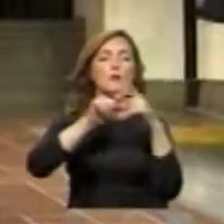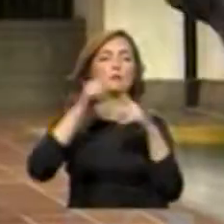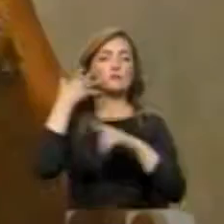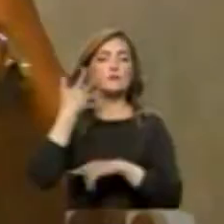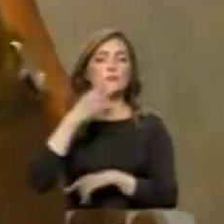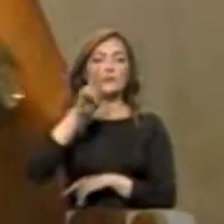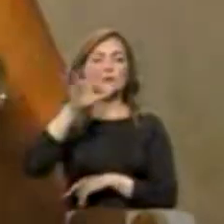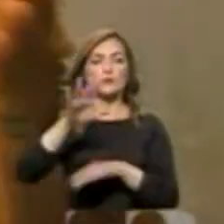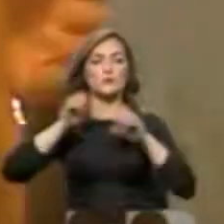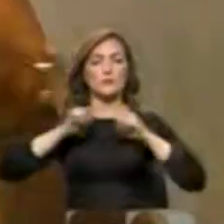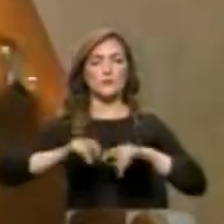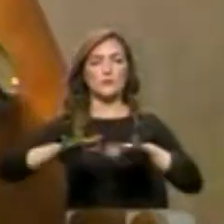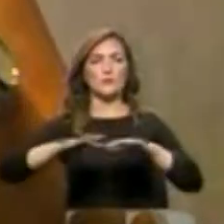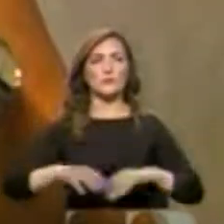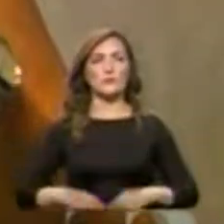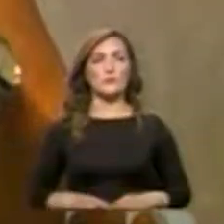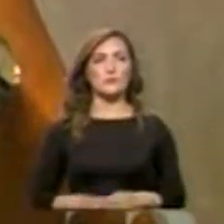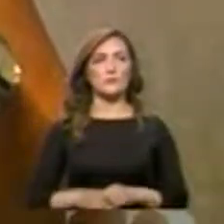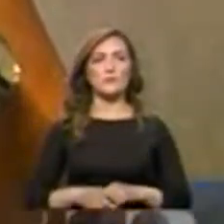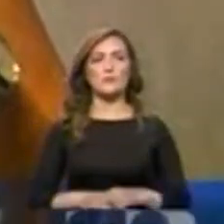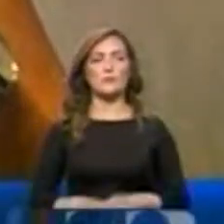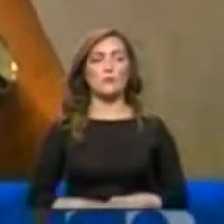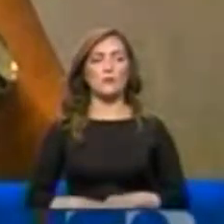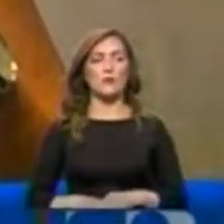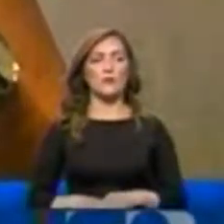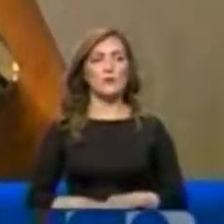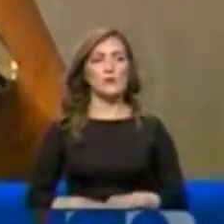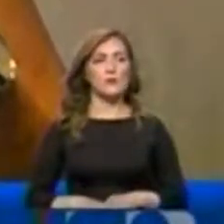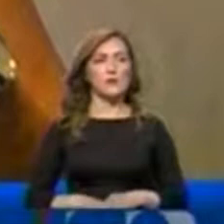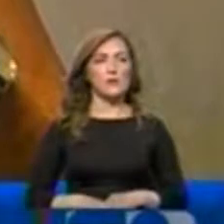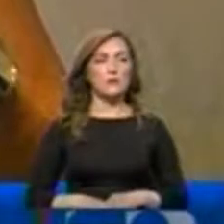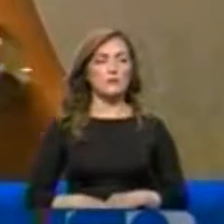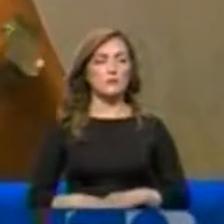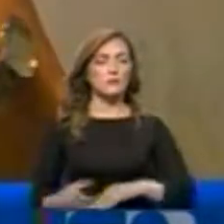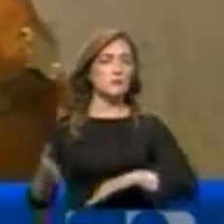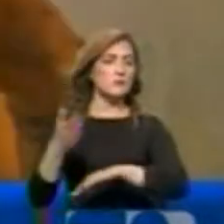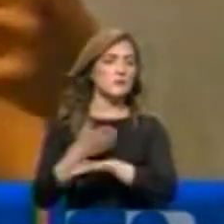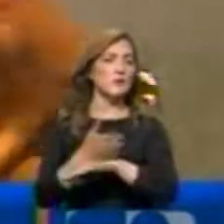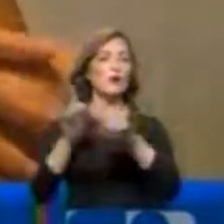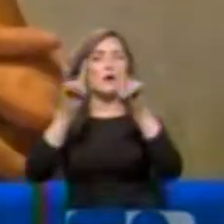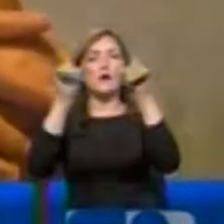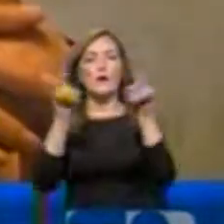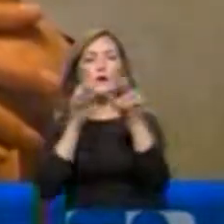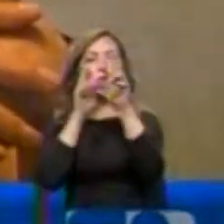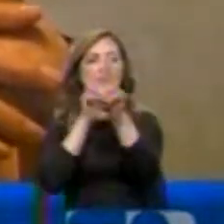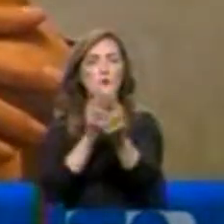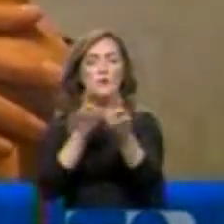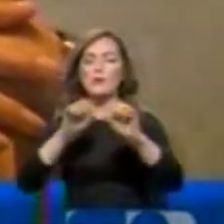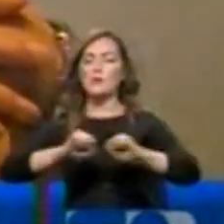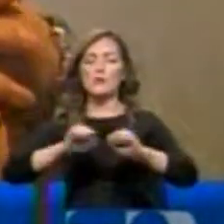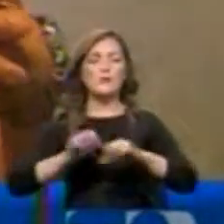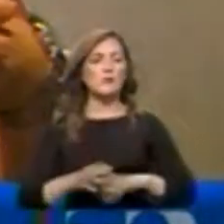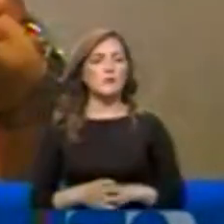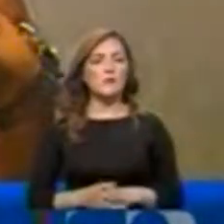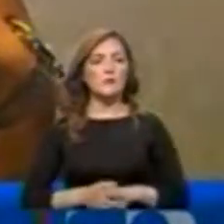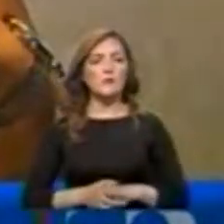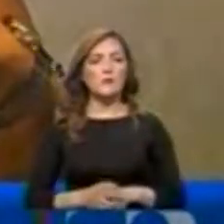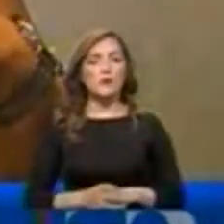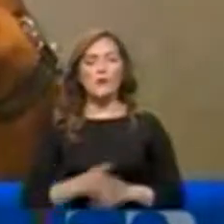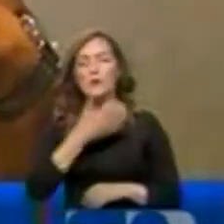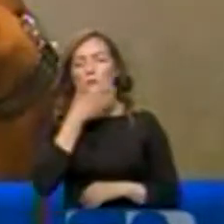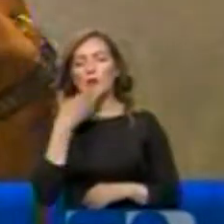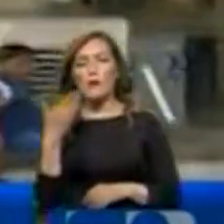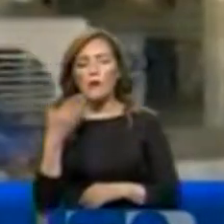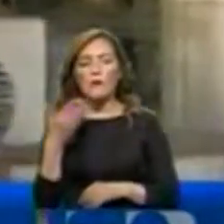septiembre. Y antes de eso, hay un espacio para lo que son preguntas y respuestas. Se identificará la que mejor convenga